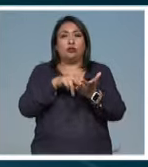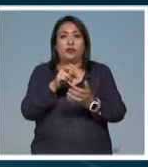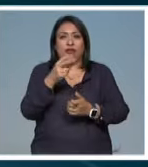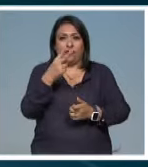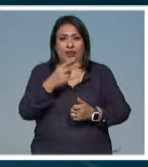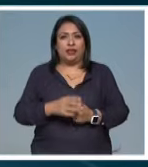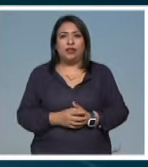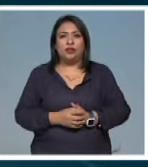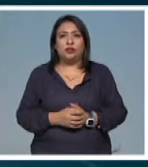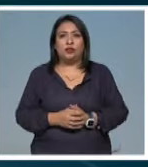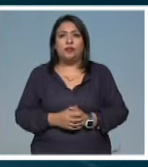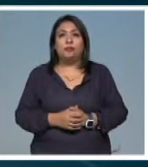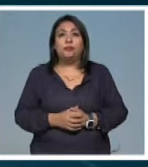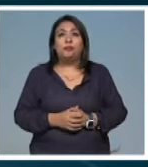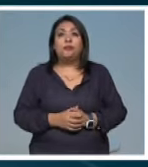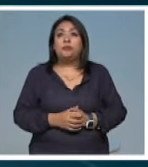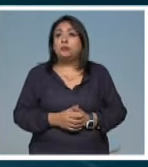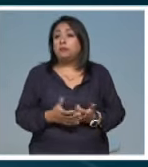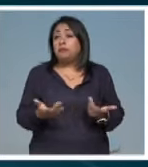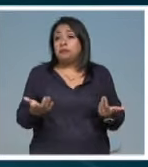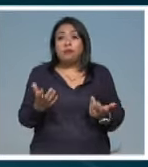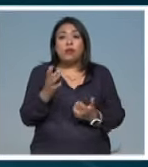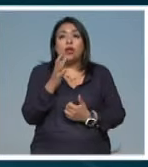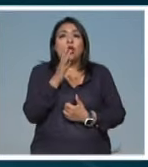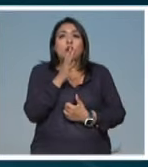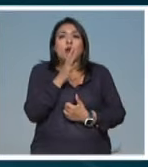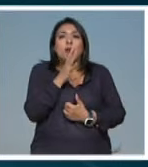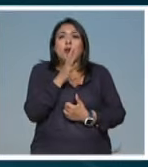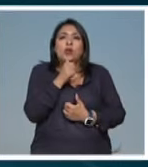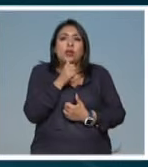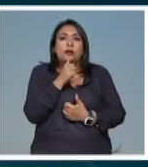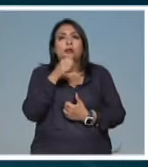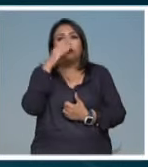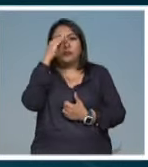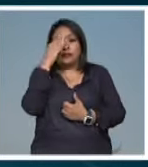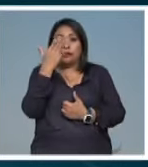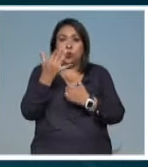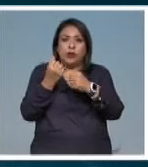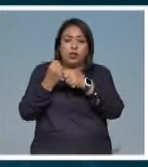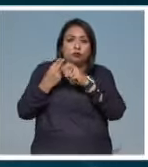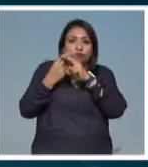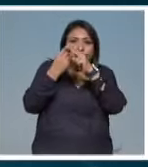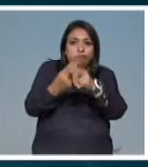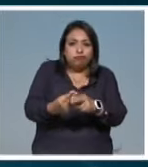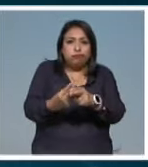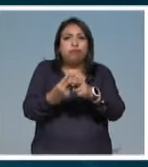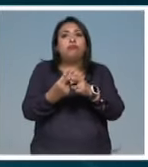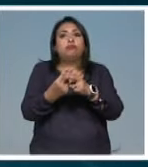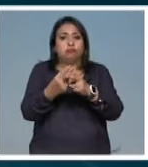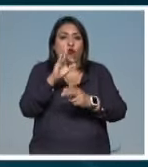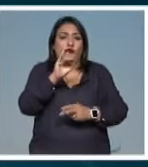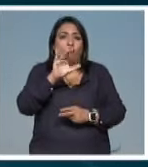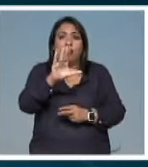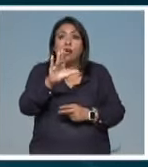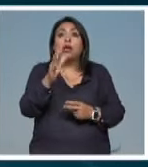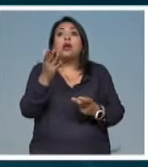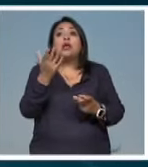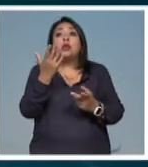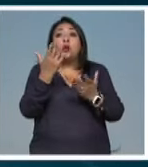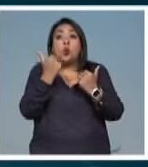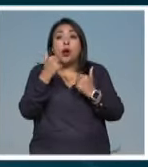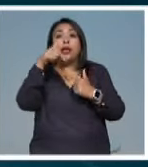2022. No podíamos pasar un aniversario 50 del Cervantino sin estar presentes